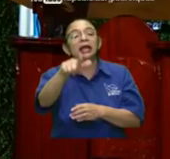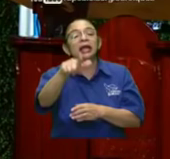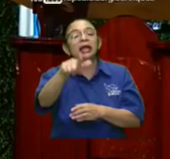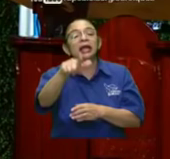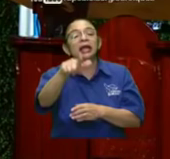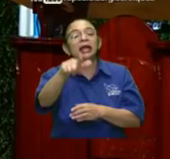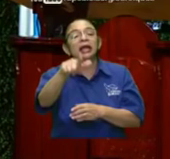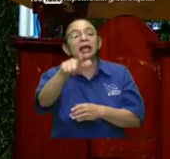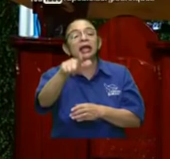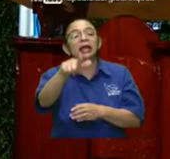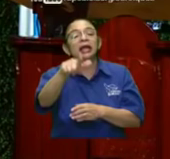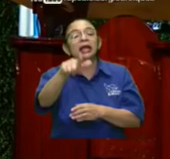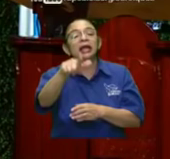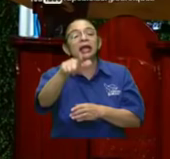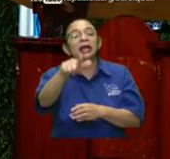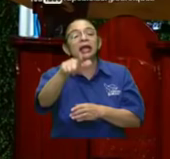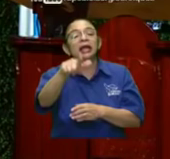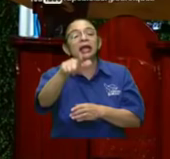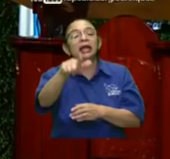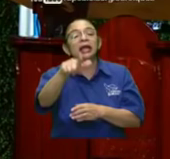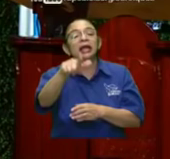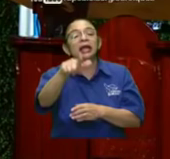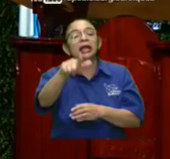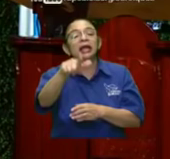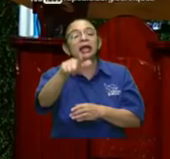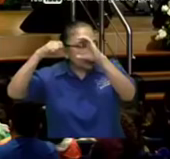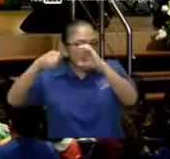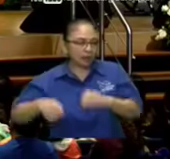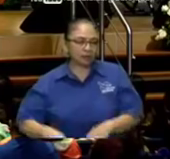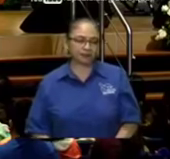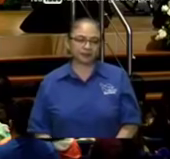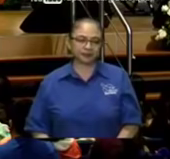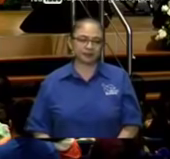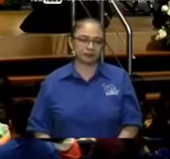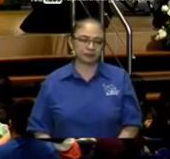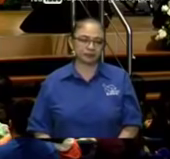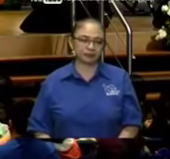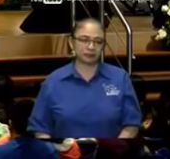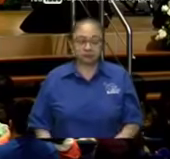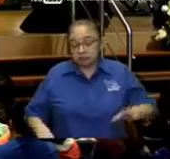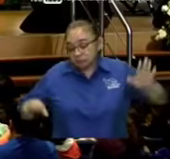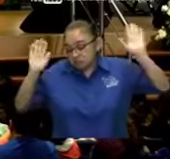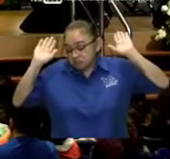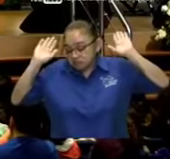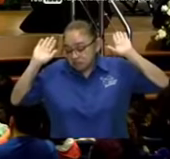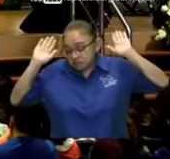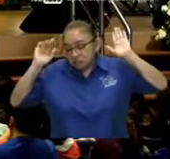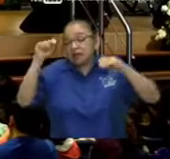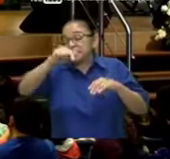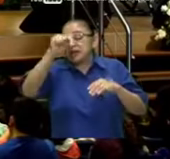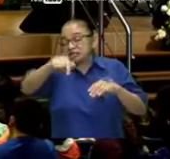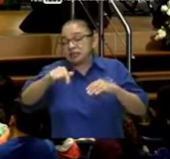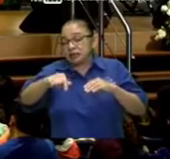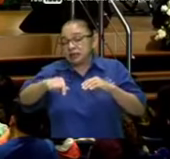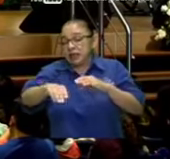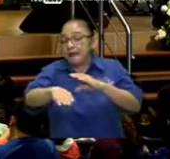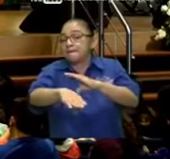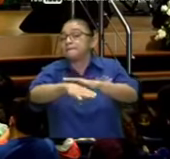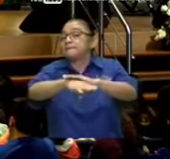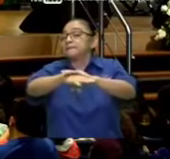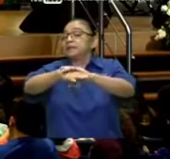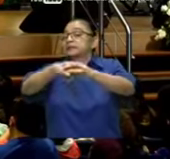alimento. Y entonces sí dijeron todos los demás. Y ahí partió su gran problema.